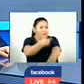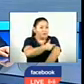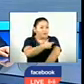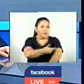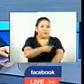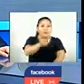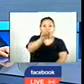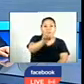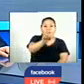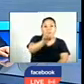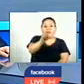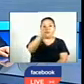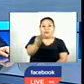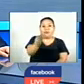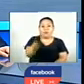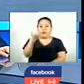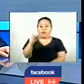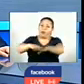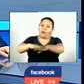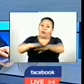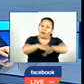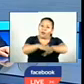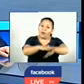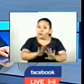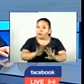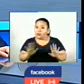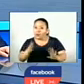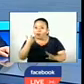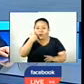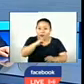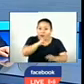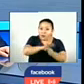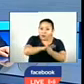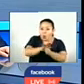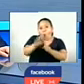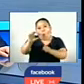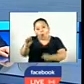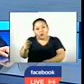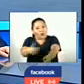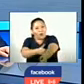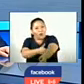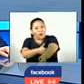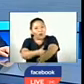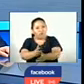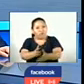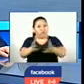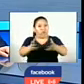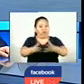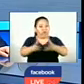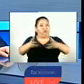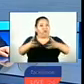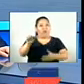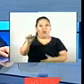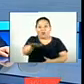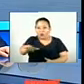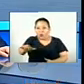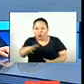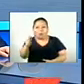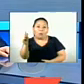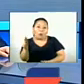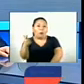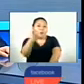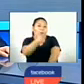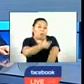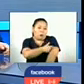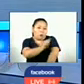días El mandatario alertó que los casos y hospitalizaciones de la enfermedad están aumentando en estados donde la tasa de vacunación